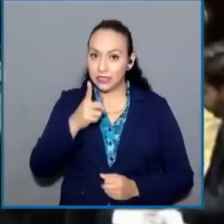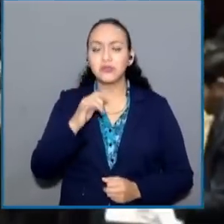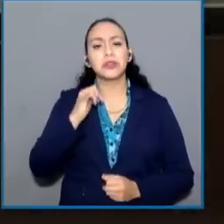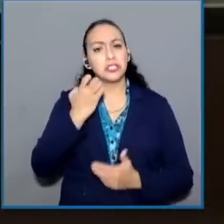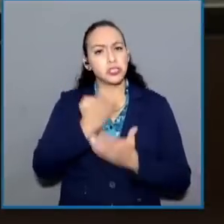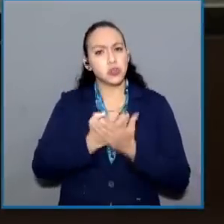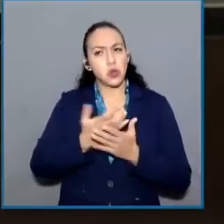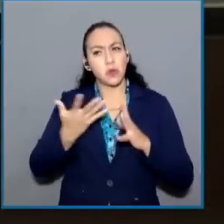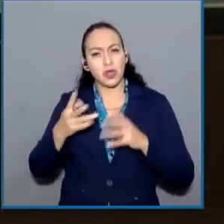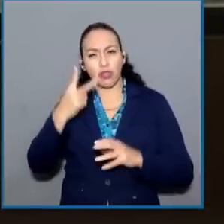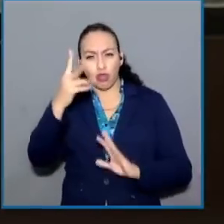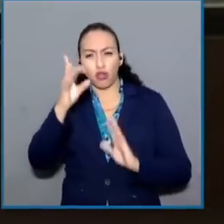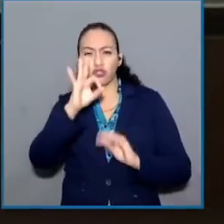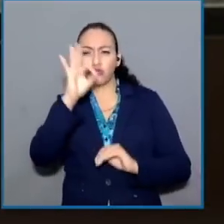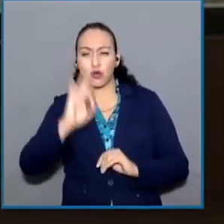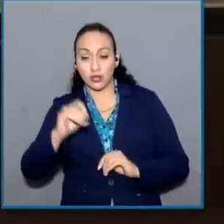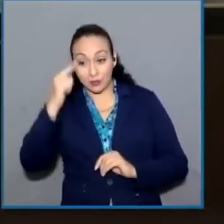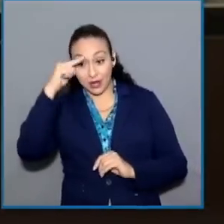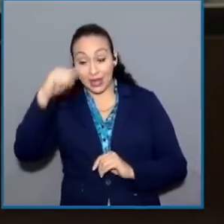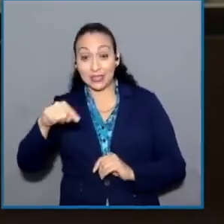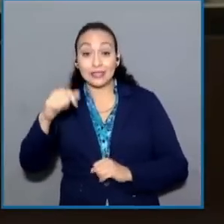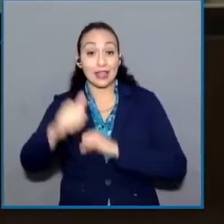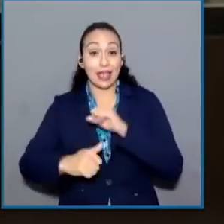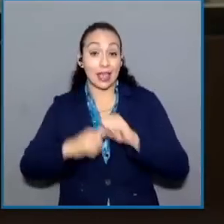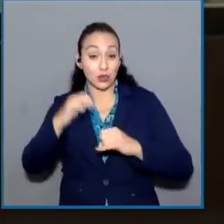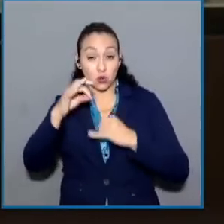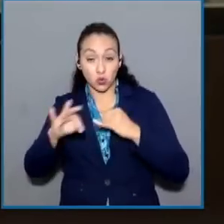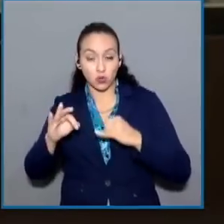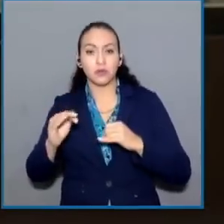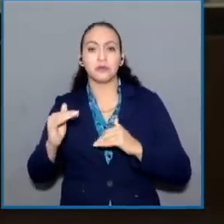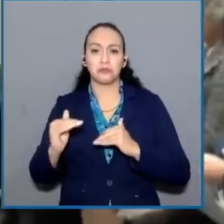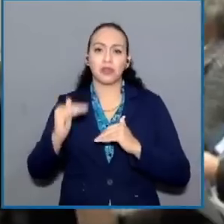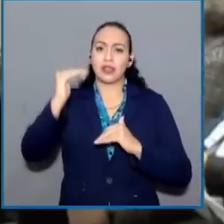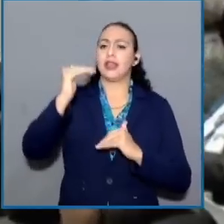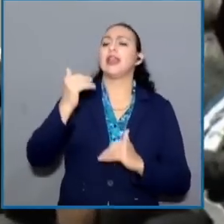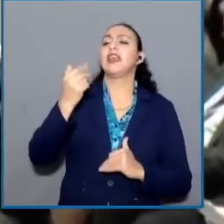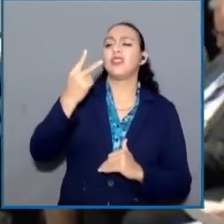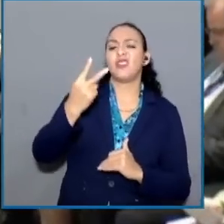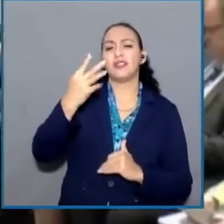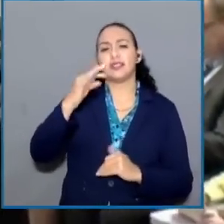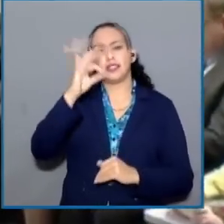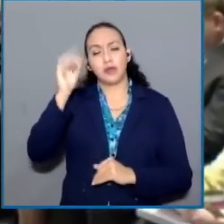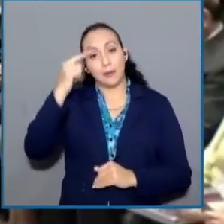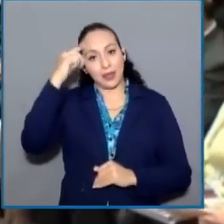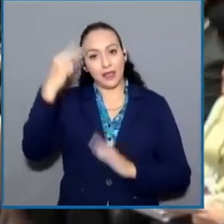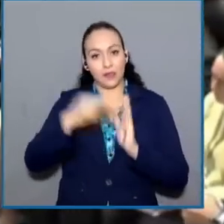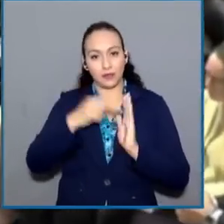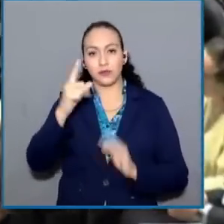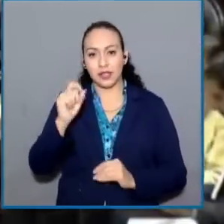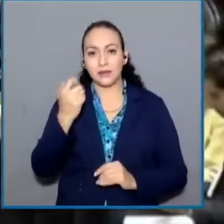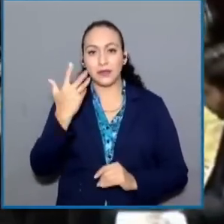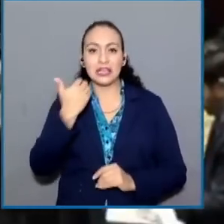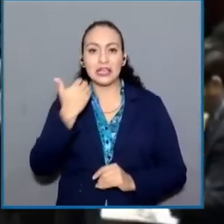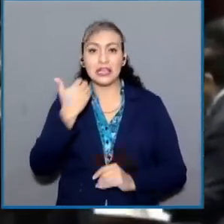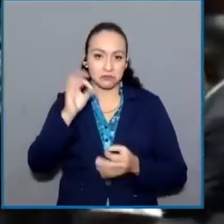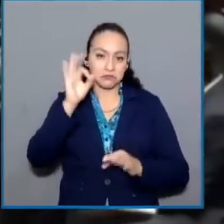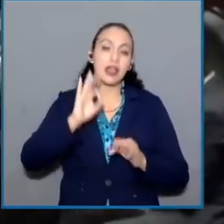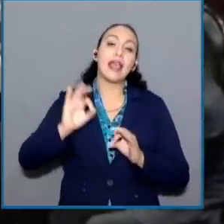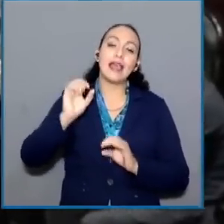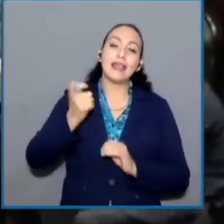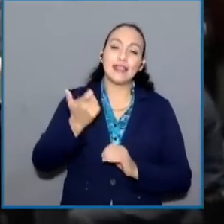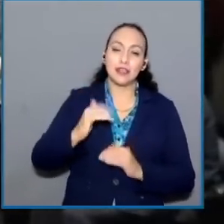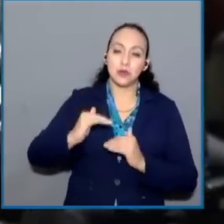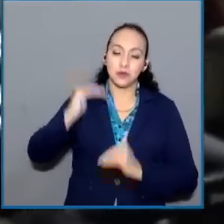2% para fin de año y de entre 2 y 3% para 2025. Confirmó que el paquete económico está sustentado